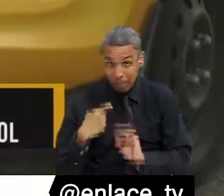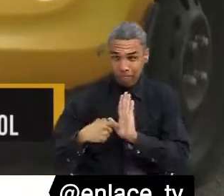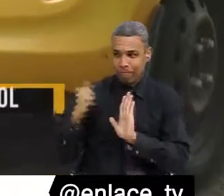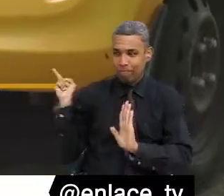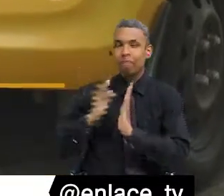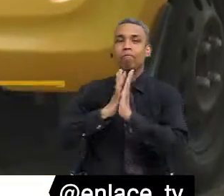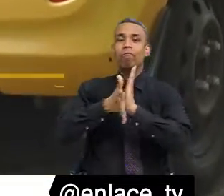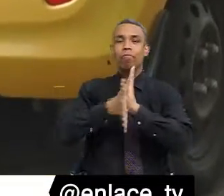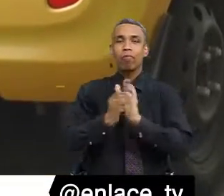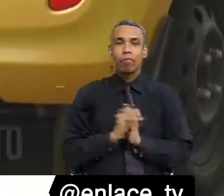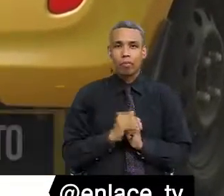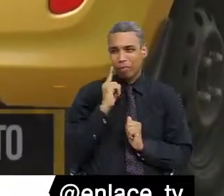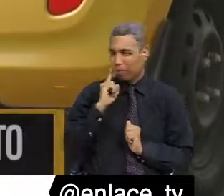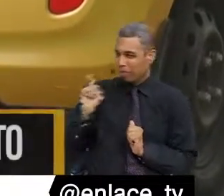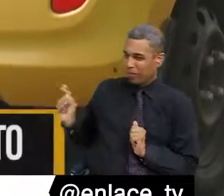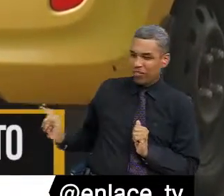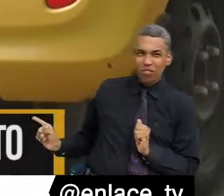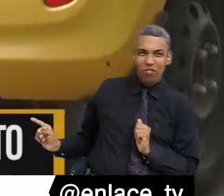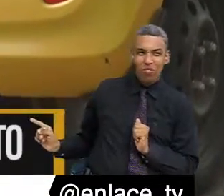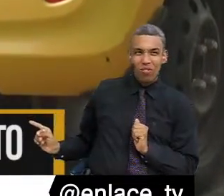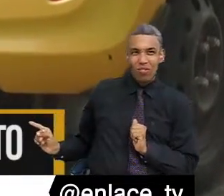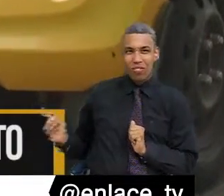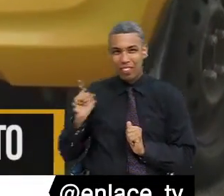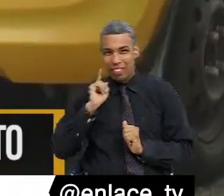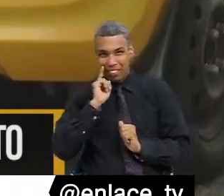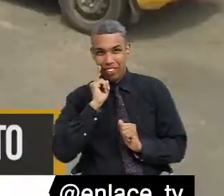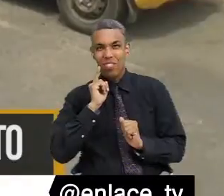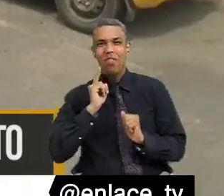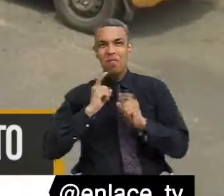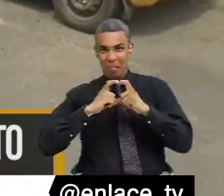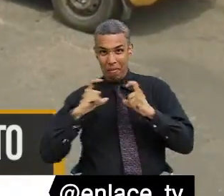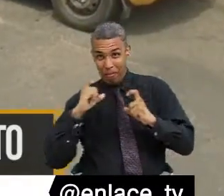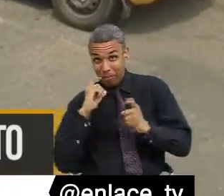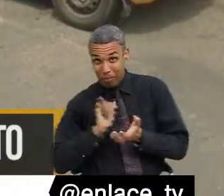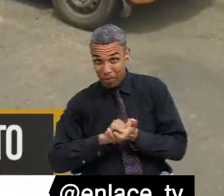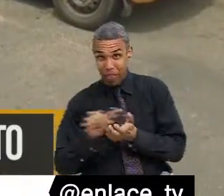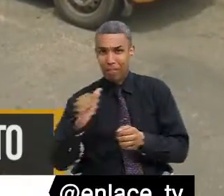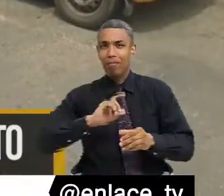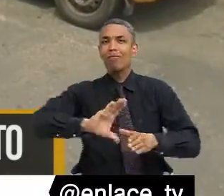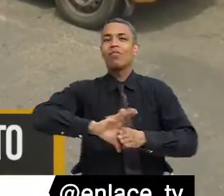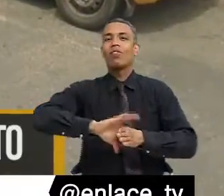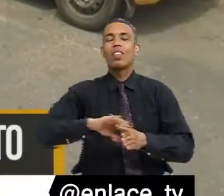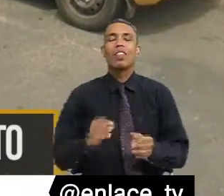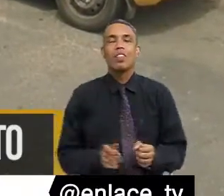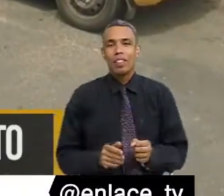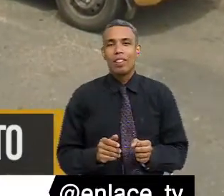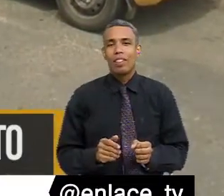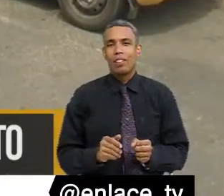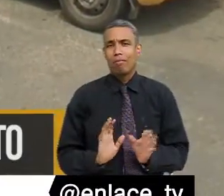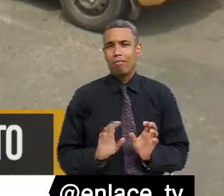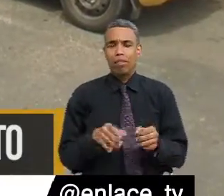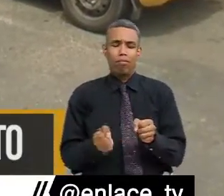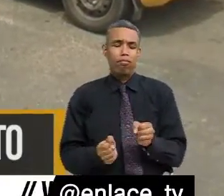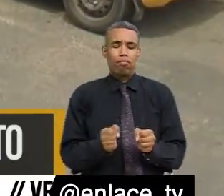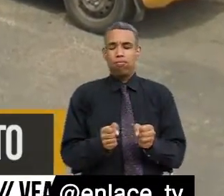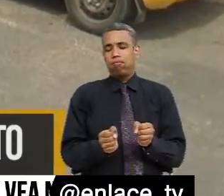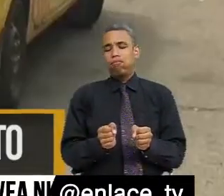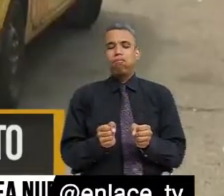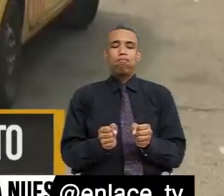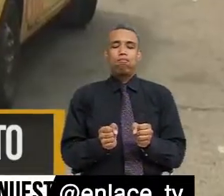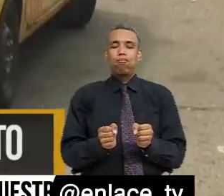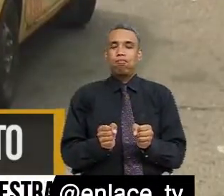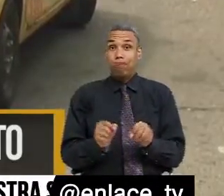del vehículo de placas TAQ606 de Barrancabermeja, adscrito a la empresa Radio Taxi, se disponía a dejar un servicio en este